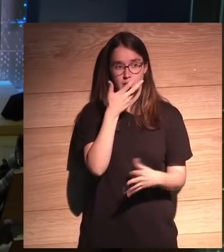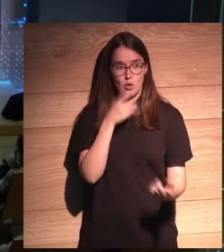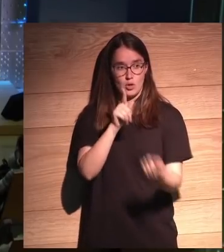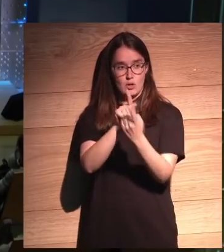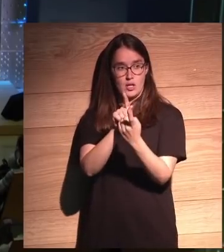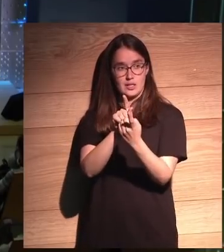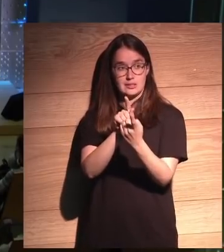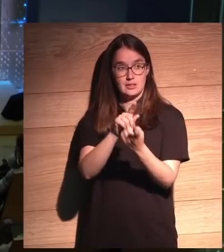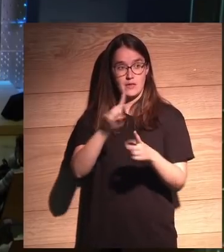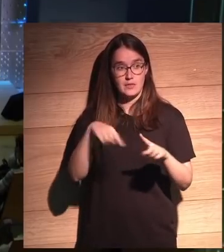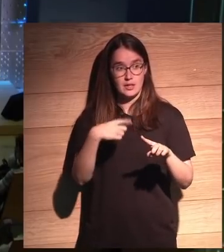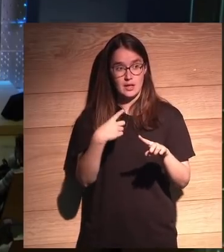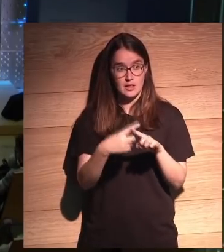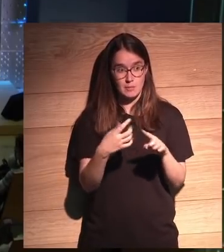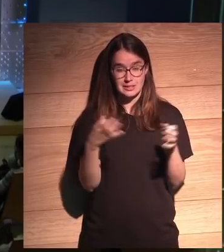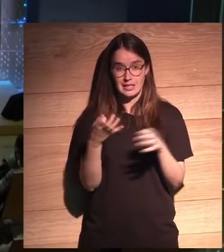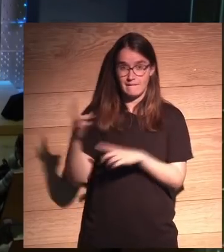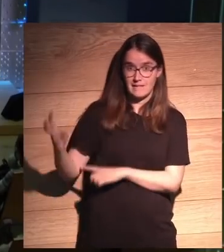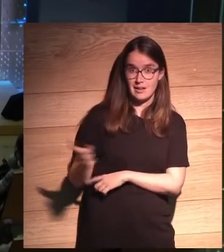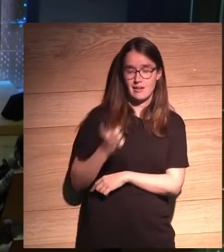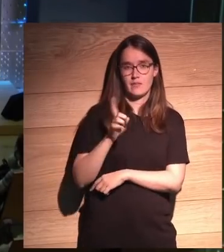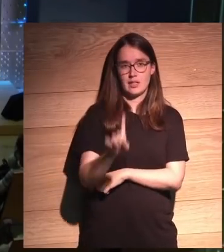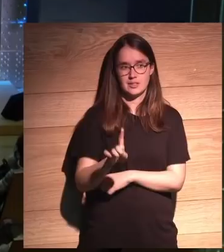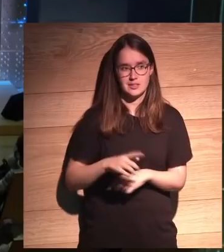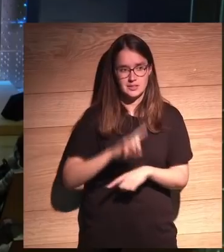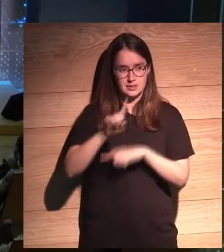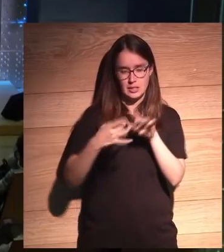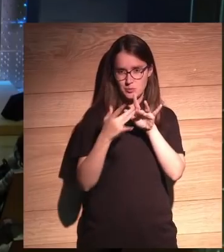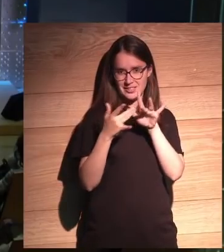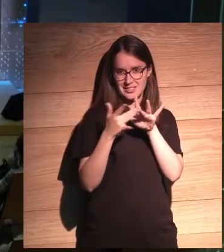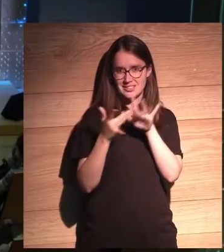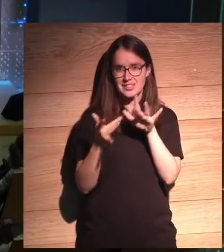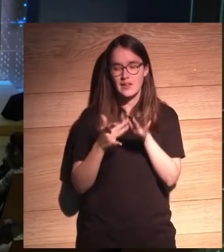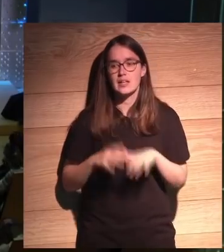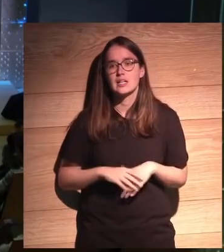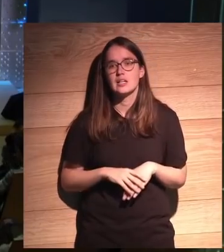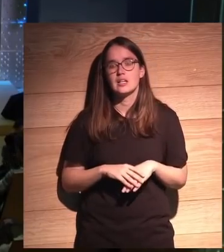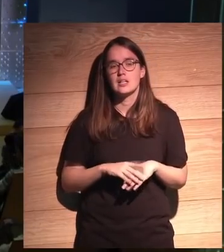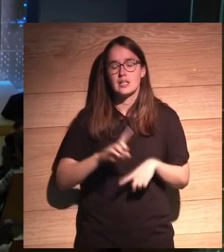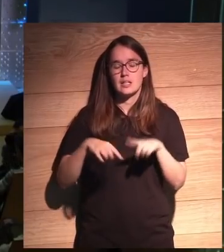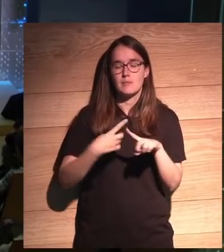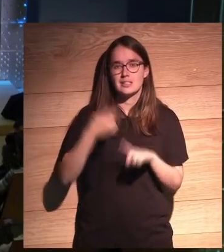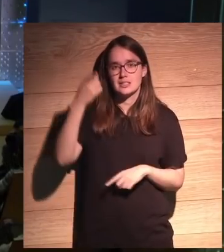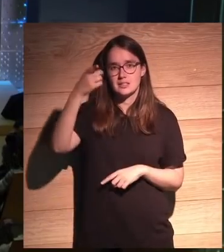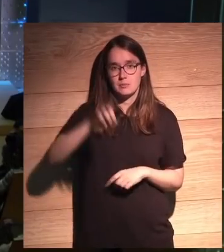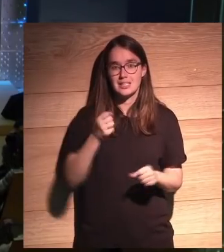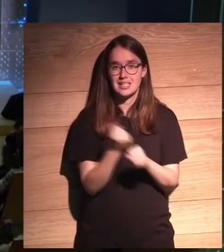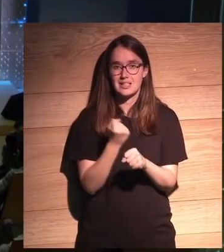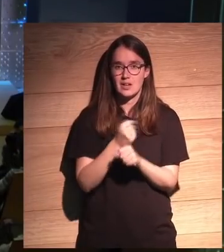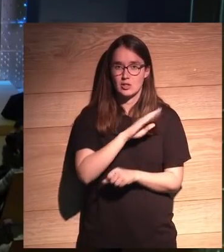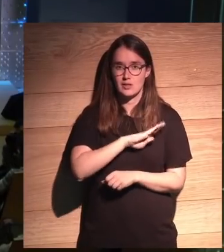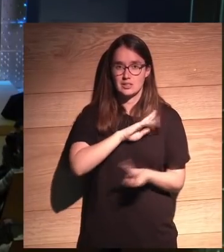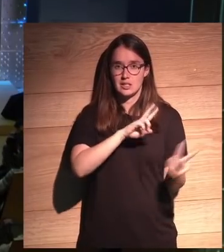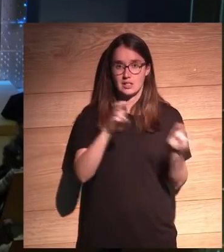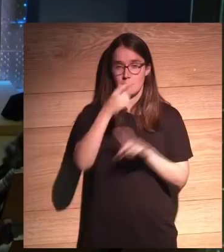Ángeles. Y además hoy debía de haber estado aquí. Me interesa mucho, sí, luego intercambiamos. Sí. Además también está trabajando bastante